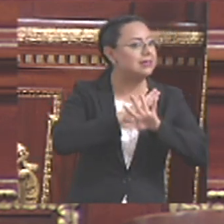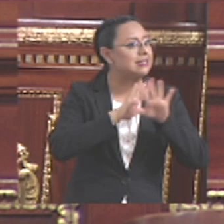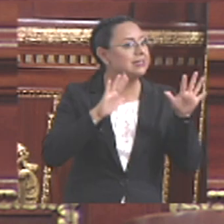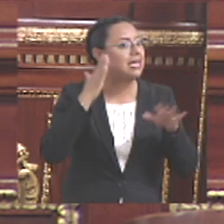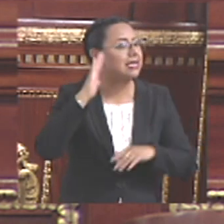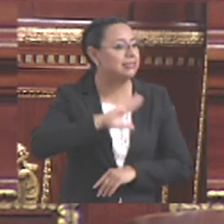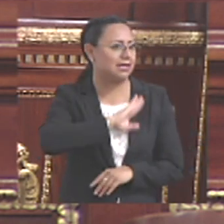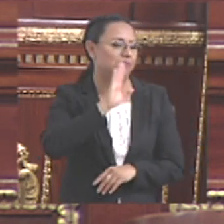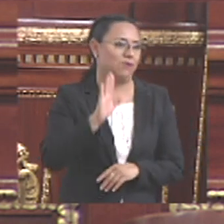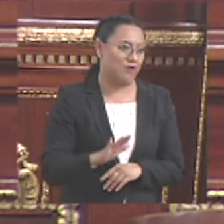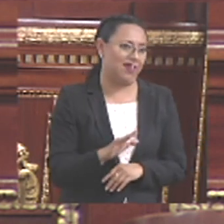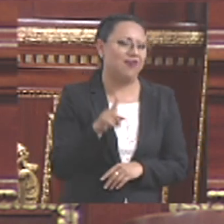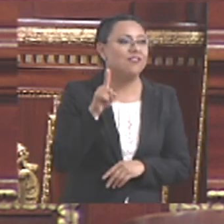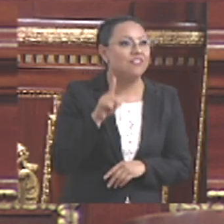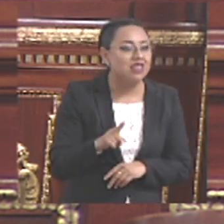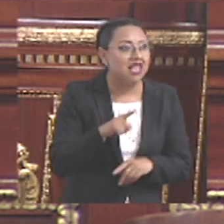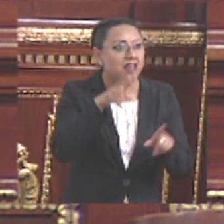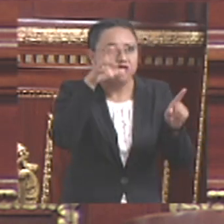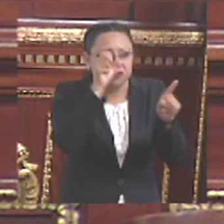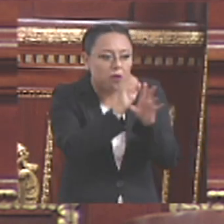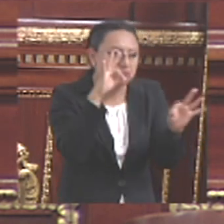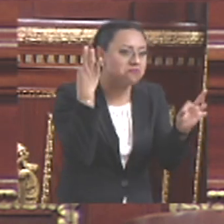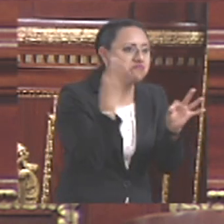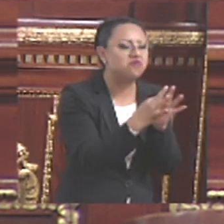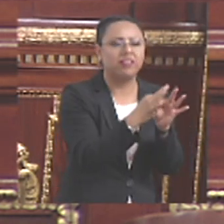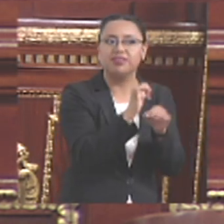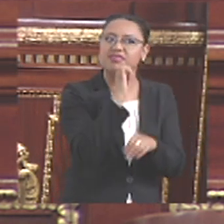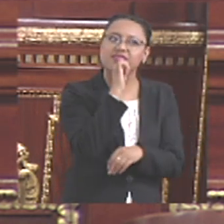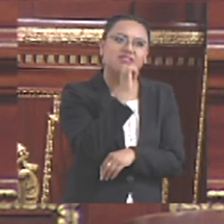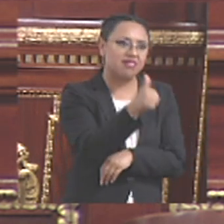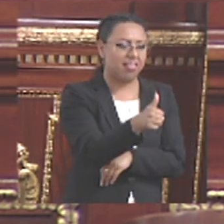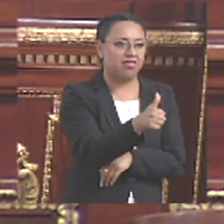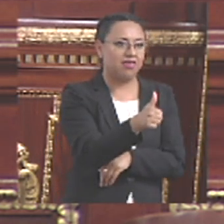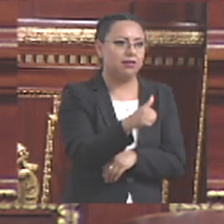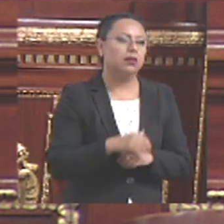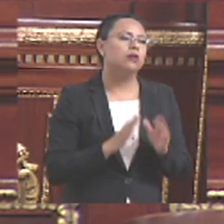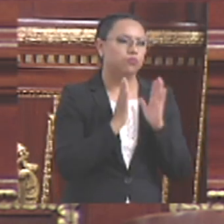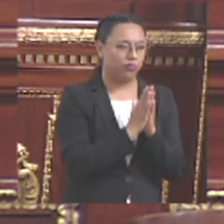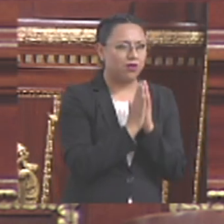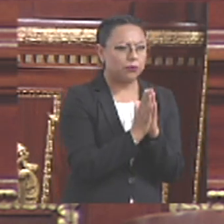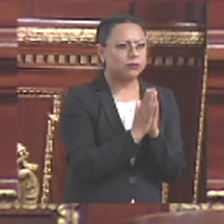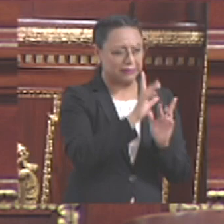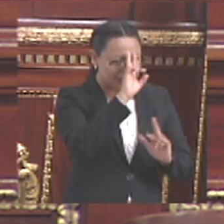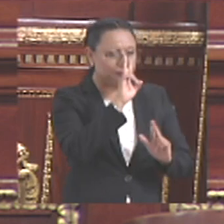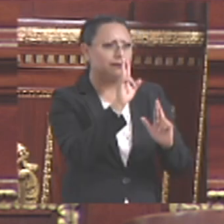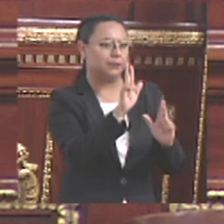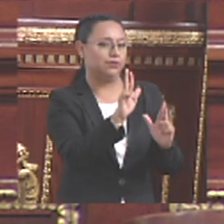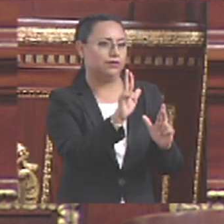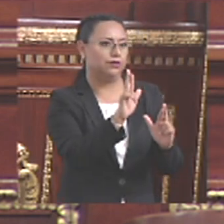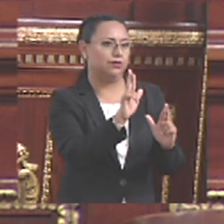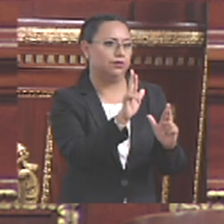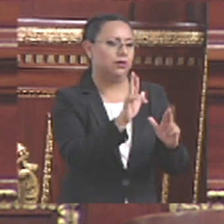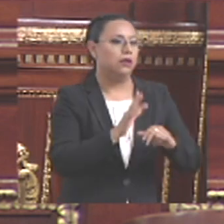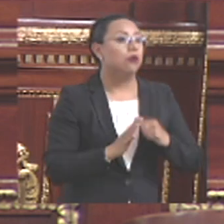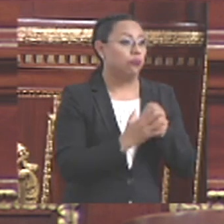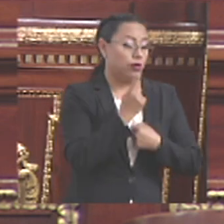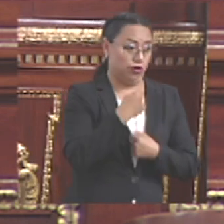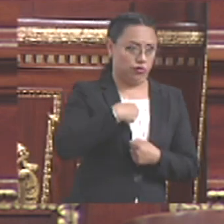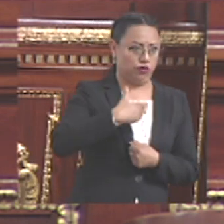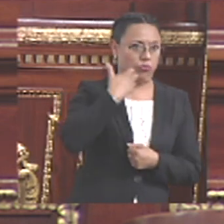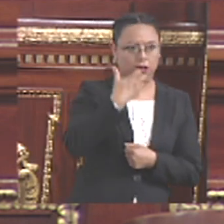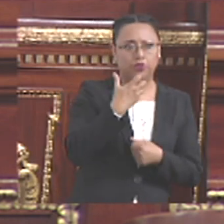este proceso sin ver su anhelo realizado. Les pido respeto solo por mencionar a